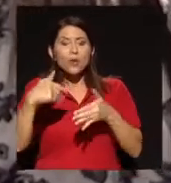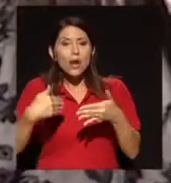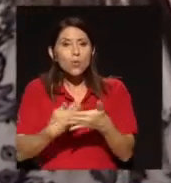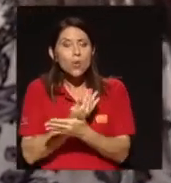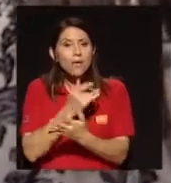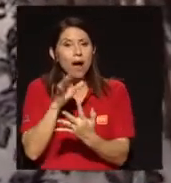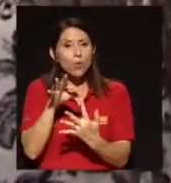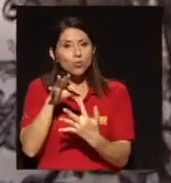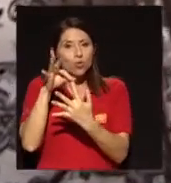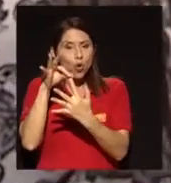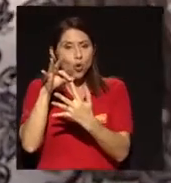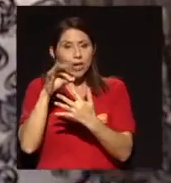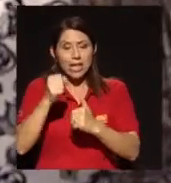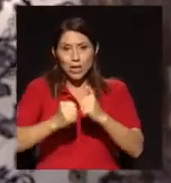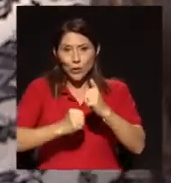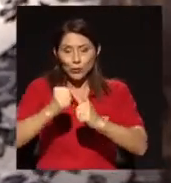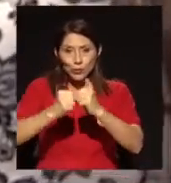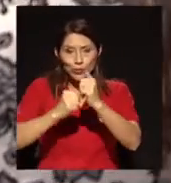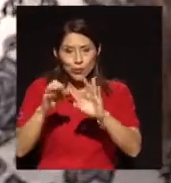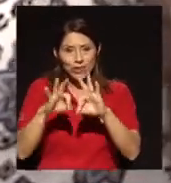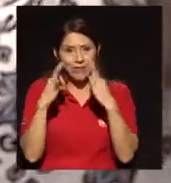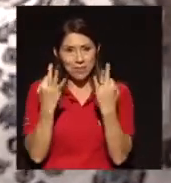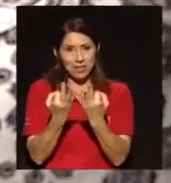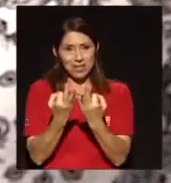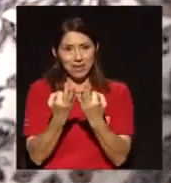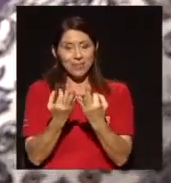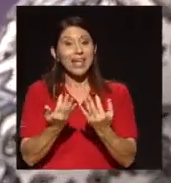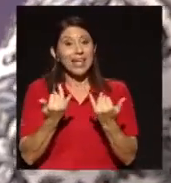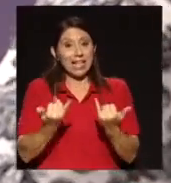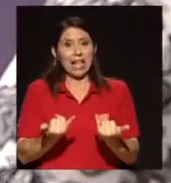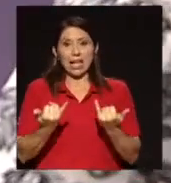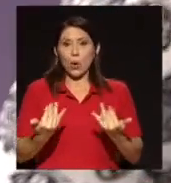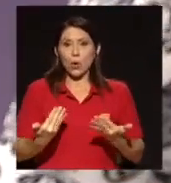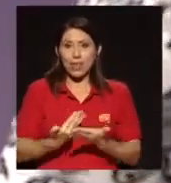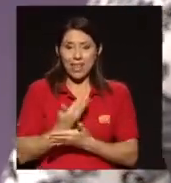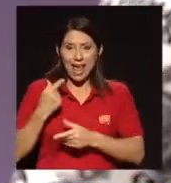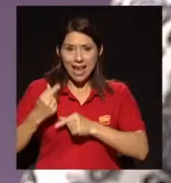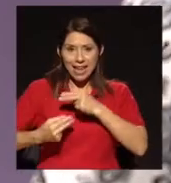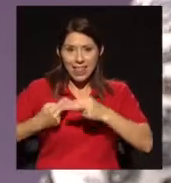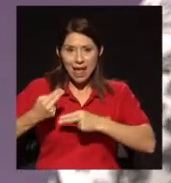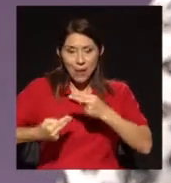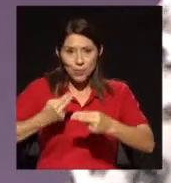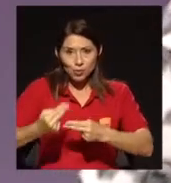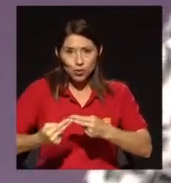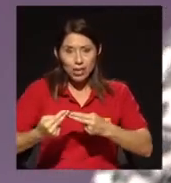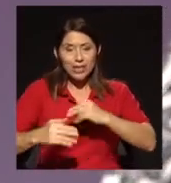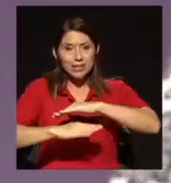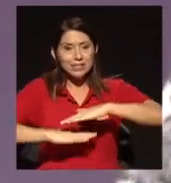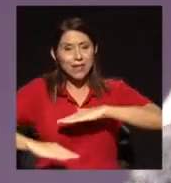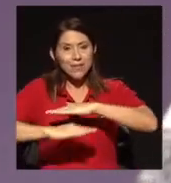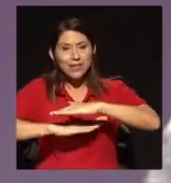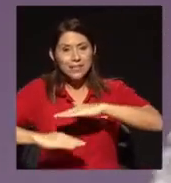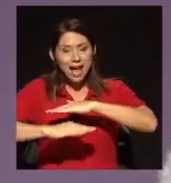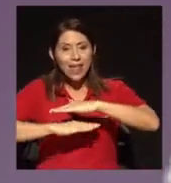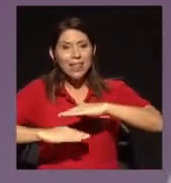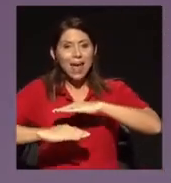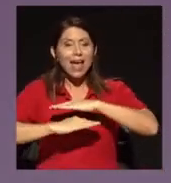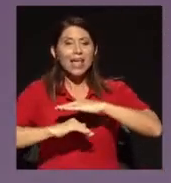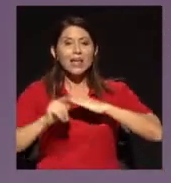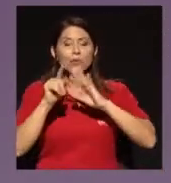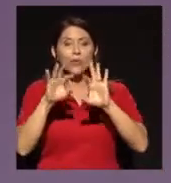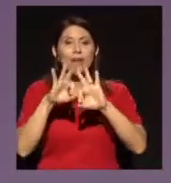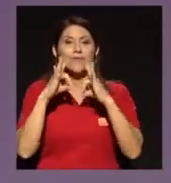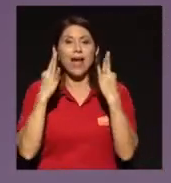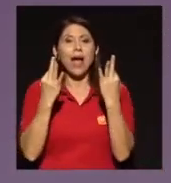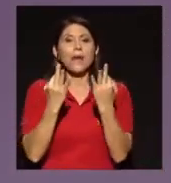opción y construcción de familia, que es, digamos, la que hoy día heredamos, que está basada sobre todo en lo que es una